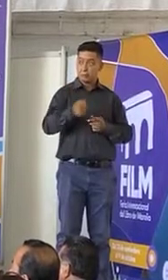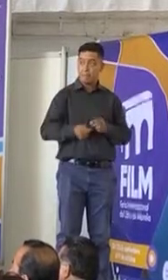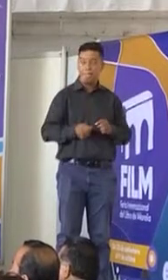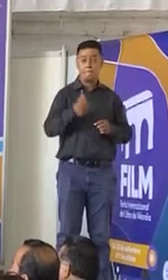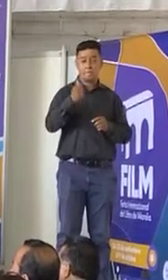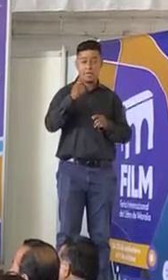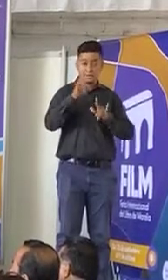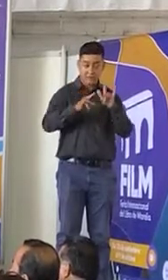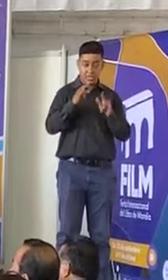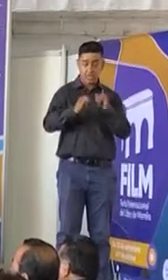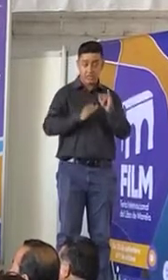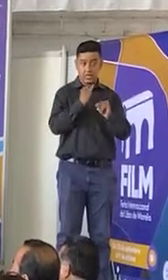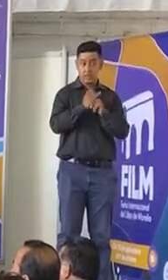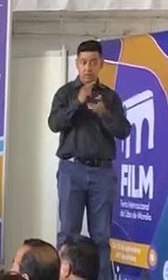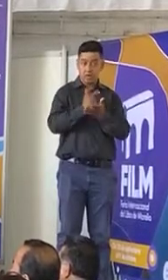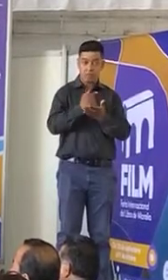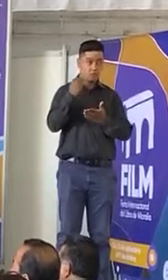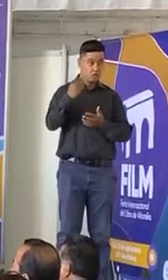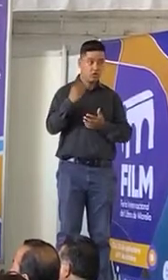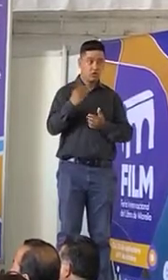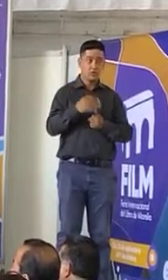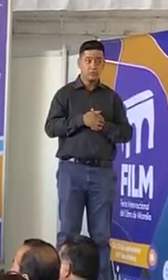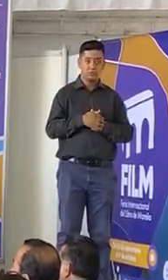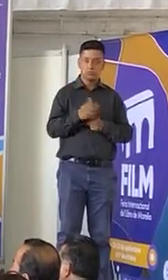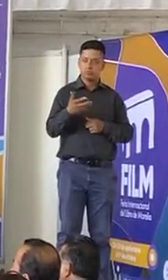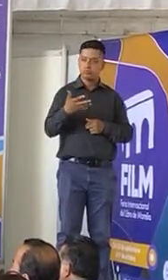del Libro de Morelia tenemos una